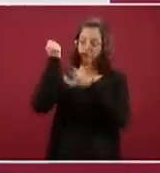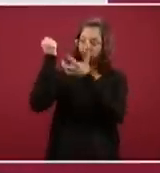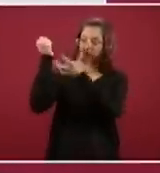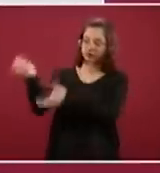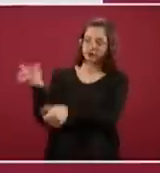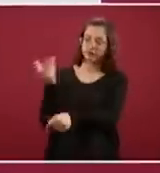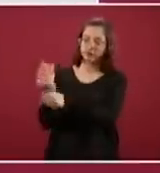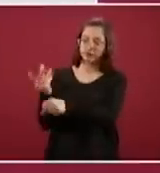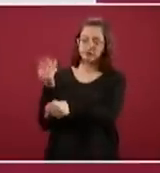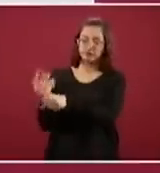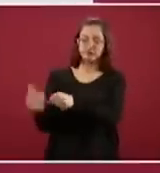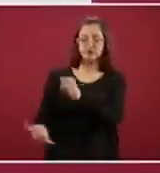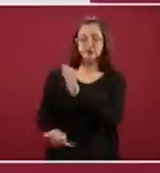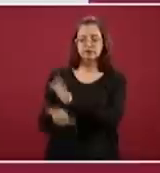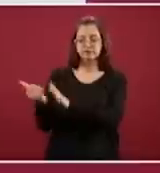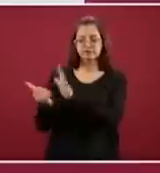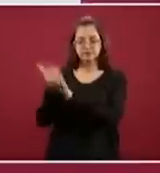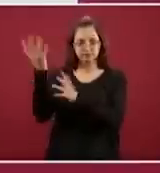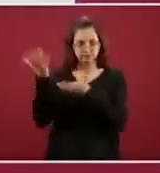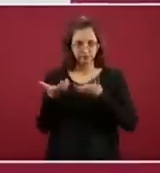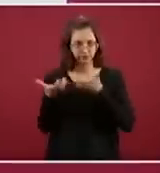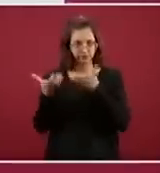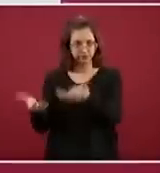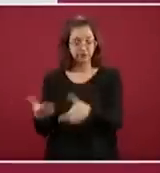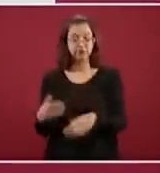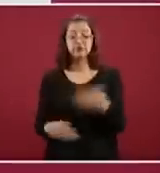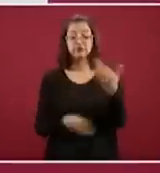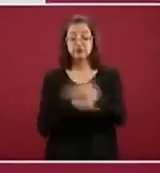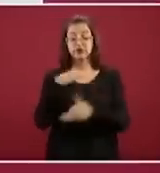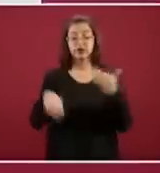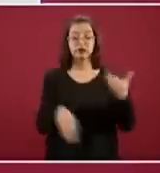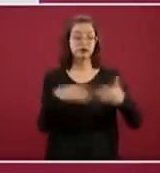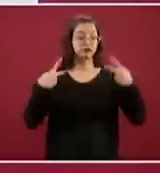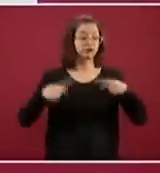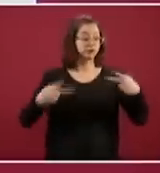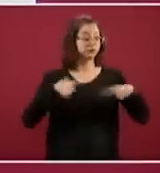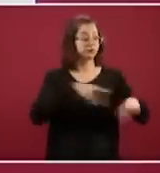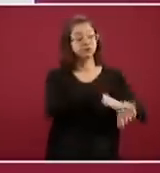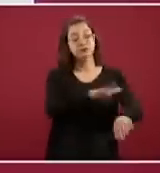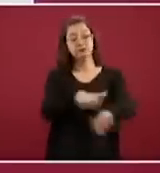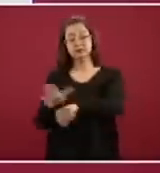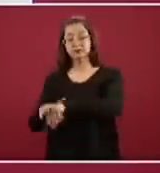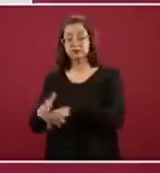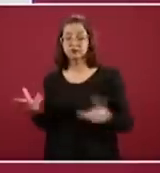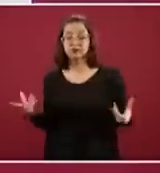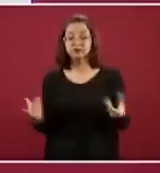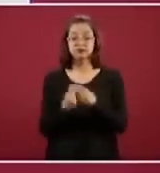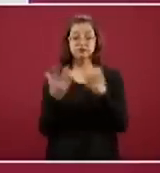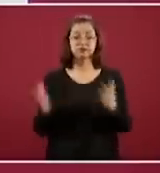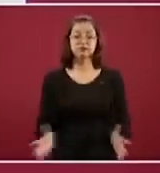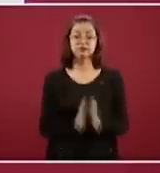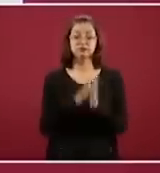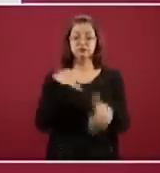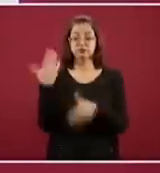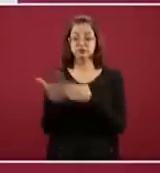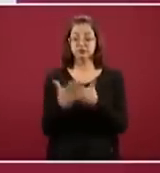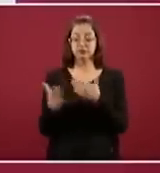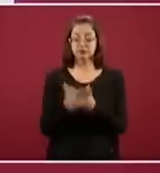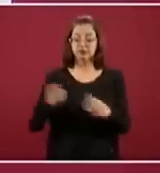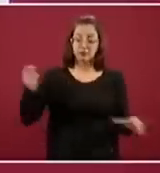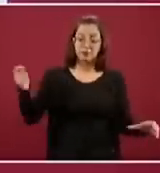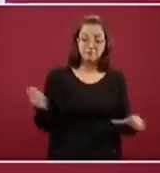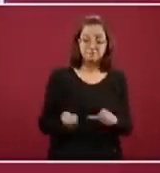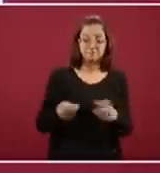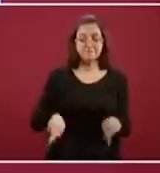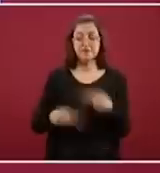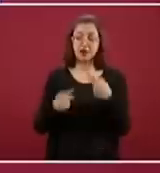caminos, de modo que invitamos a todos a participar en la subasta en Los Pinos